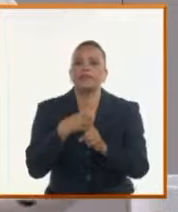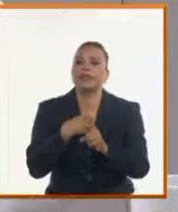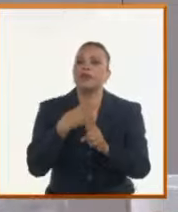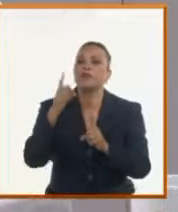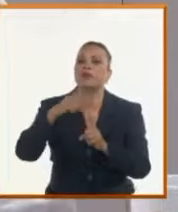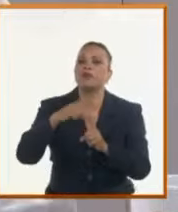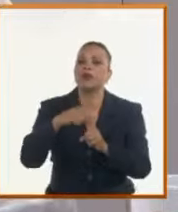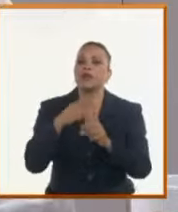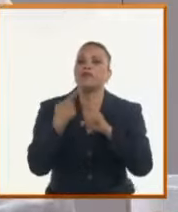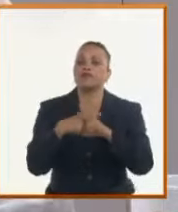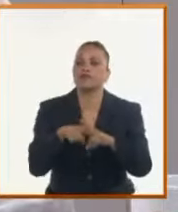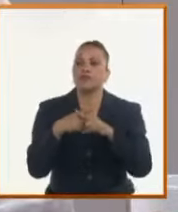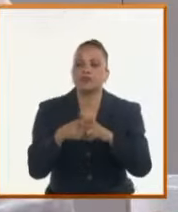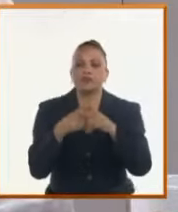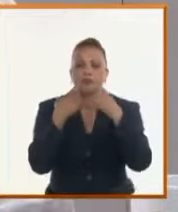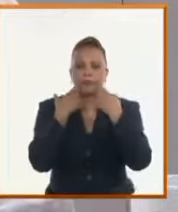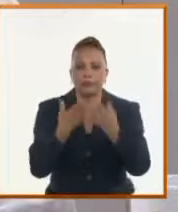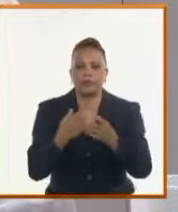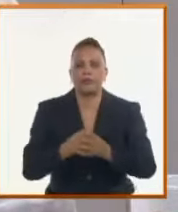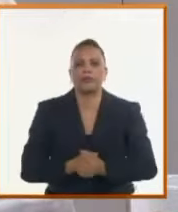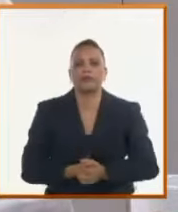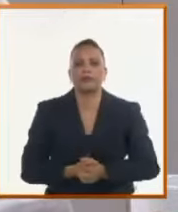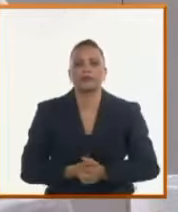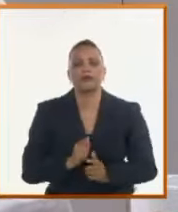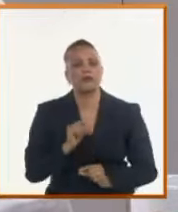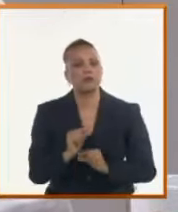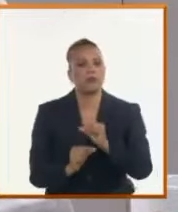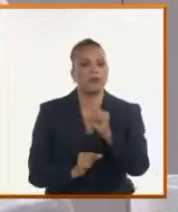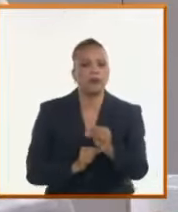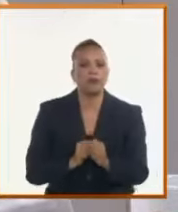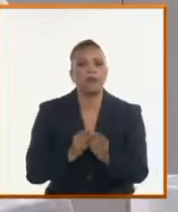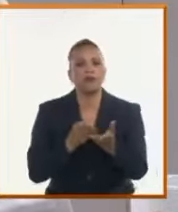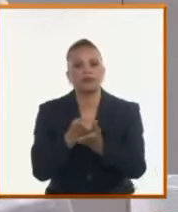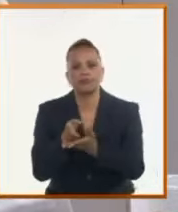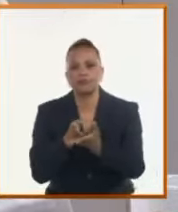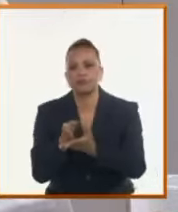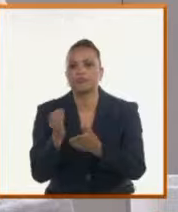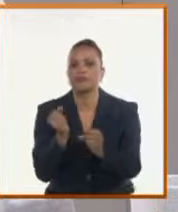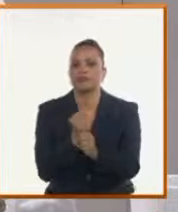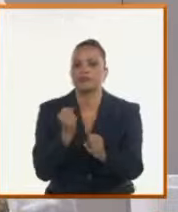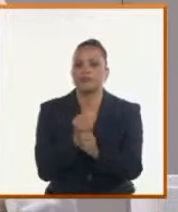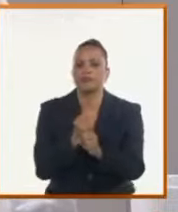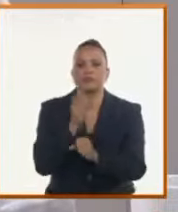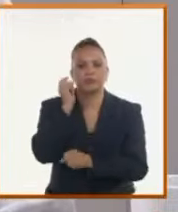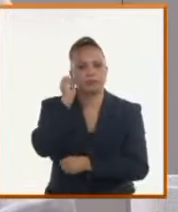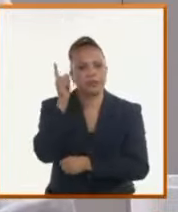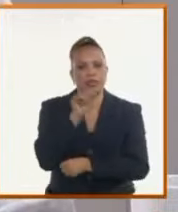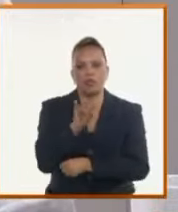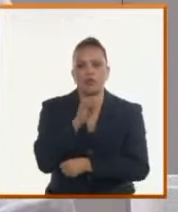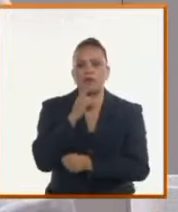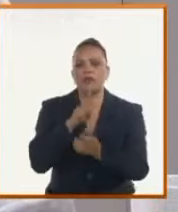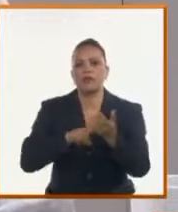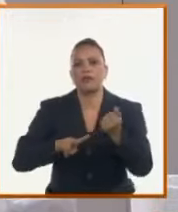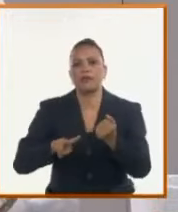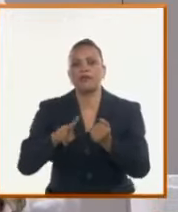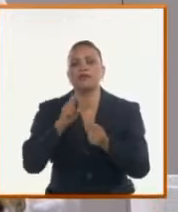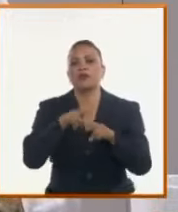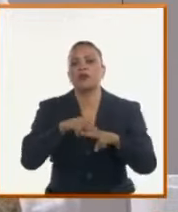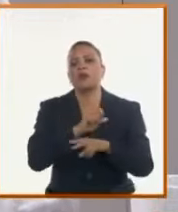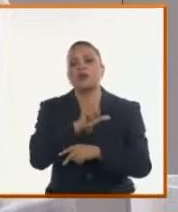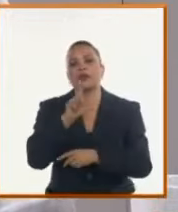una solución muy interesante que se ha ido llevando en estos momentos y la experiencia las tenemos en las provincia de Olguín